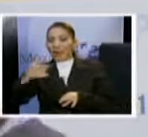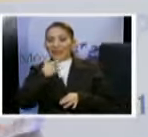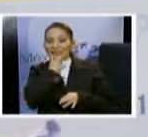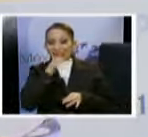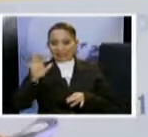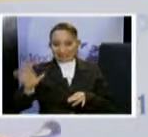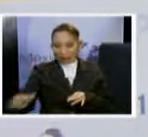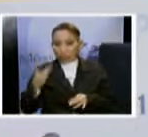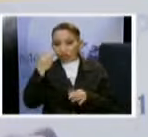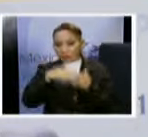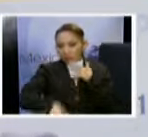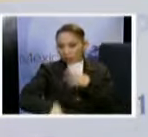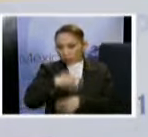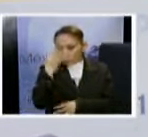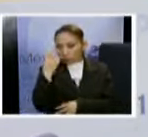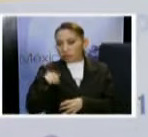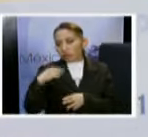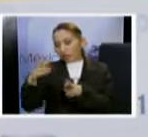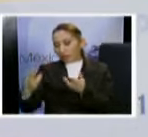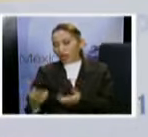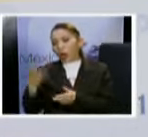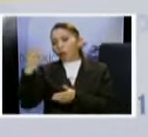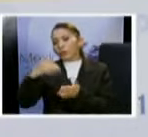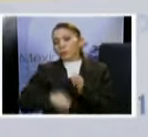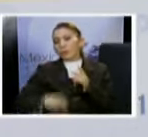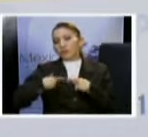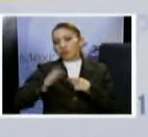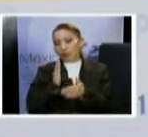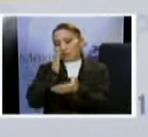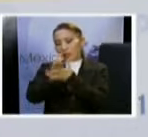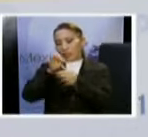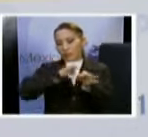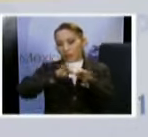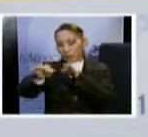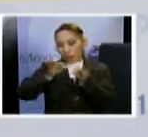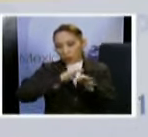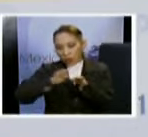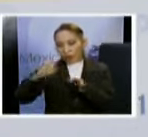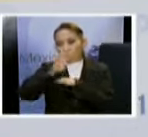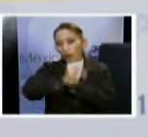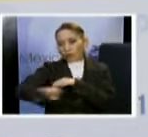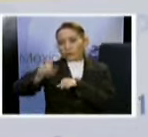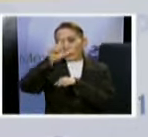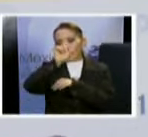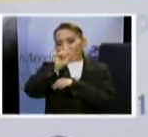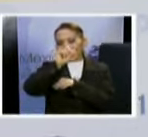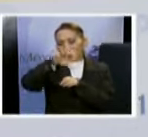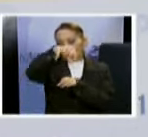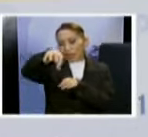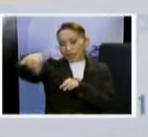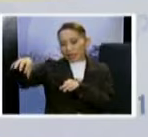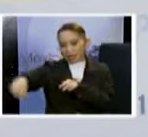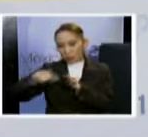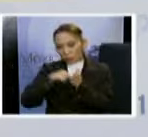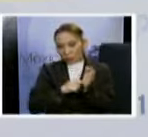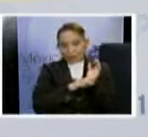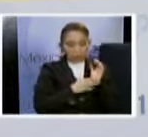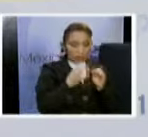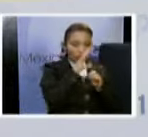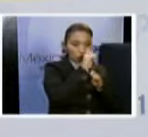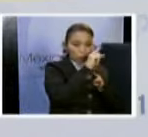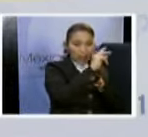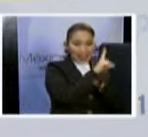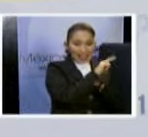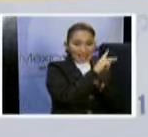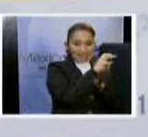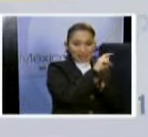ejemplo, en 2014 se recibieron 4,000 trabajadores que laboraron en 420 granjas, y en el consulado en